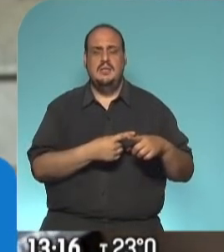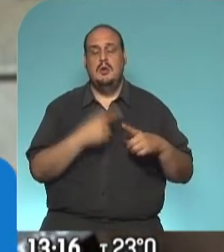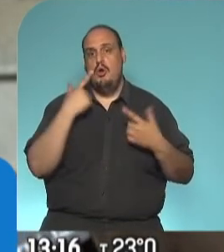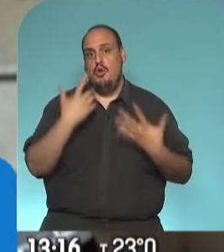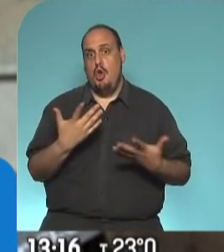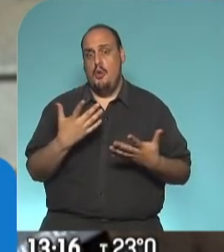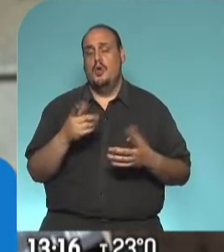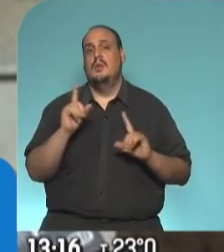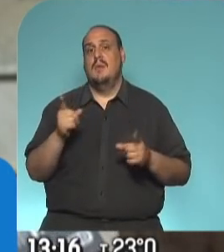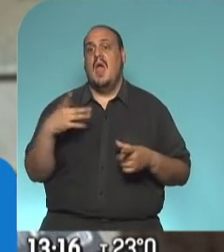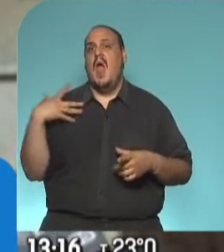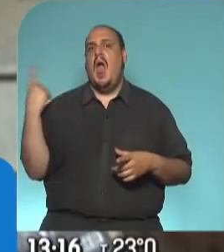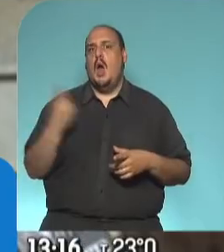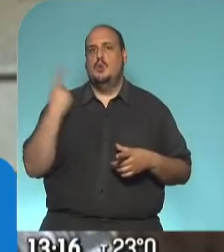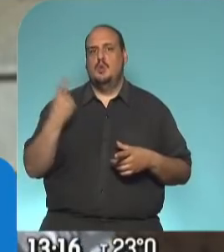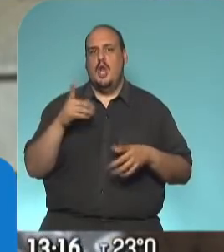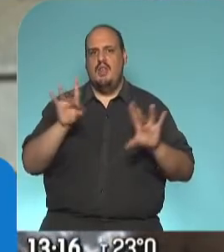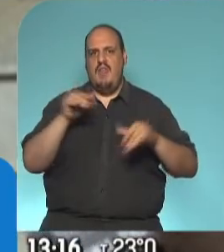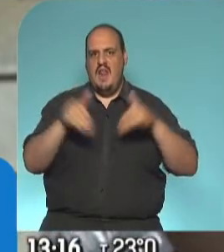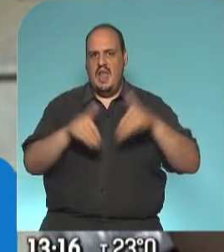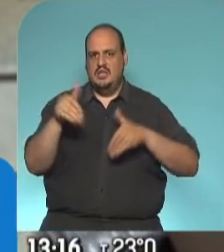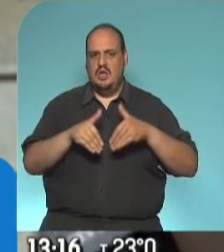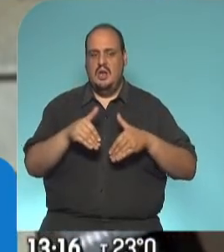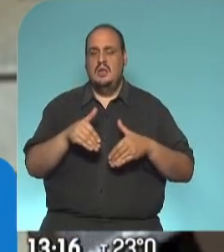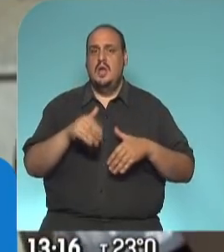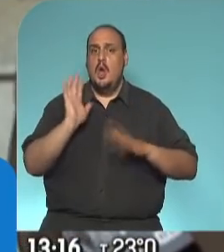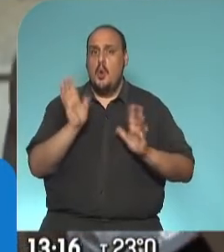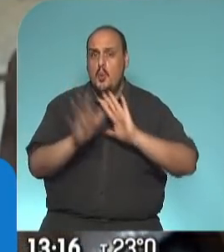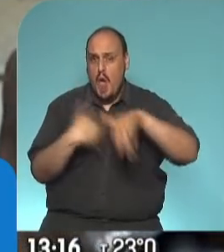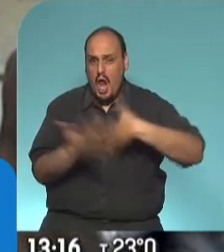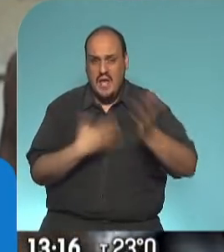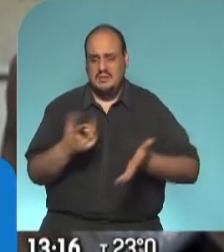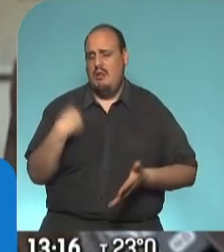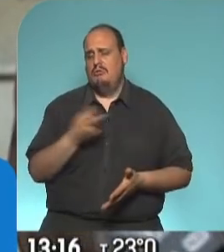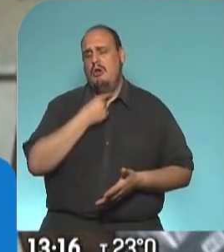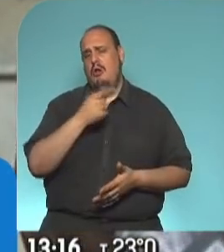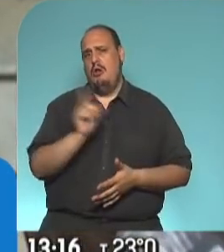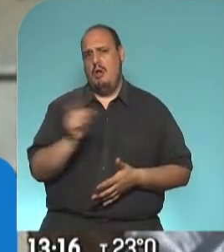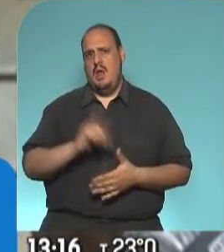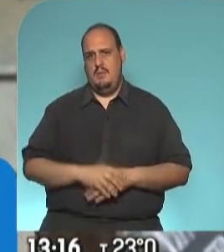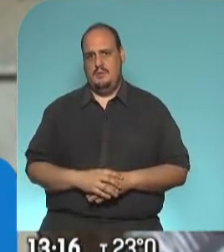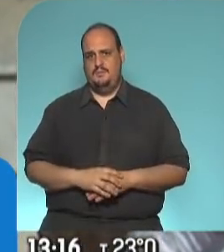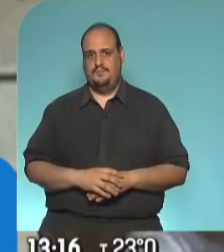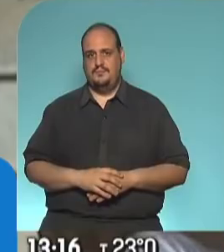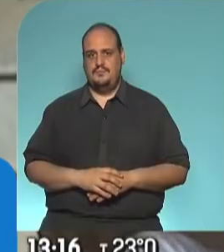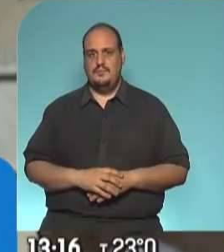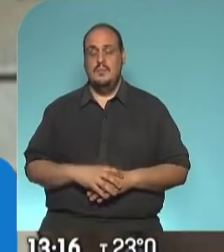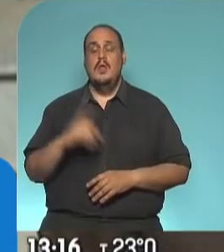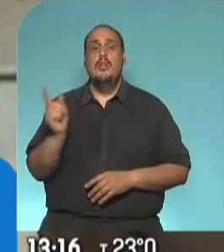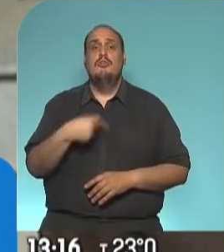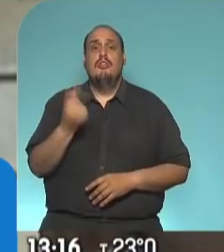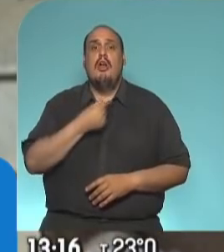la autoridad electoral deseamos que exista violencia el próximo domingo. Todo lo contrario, el mejor